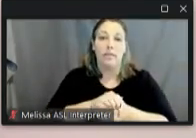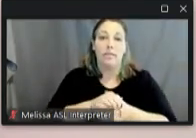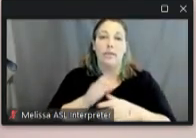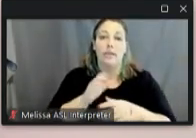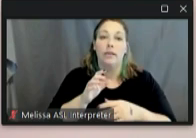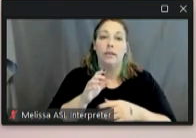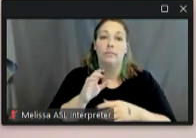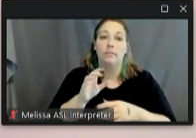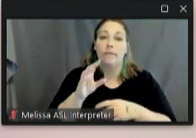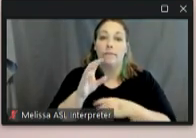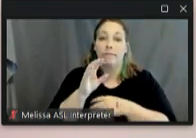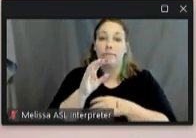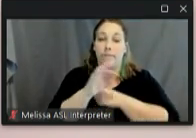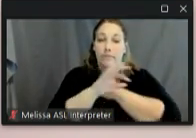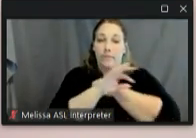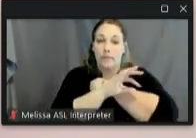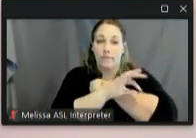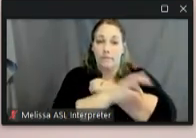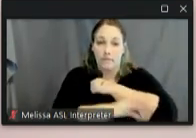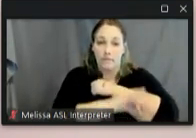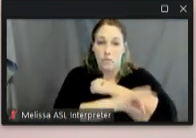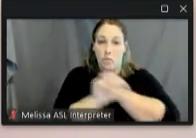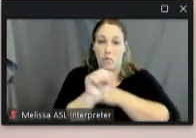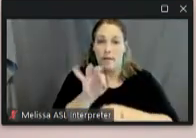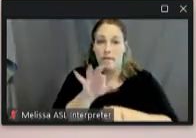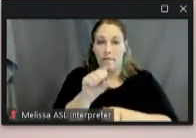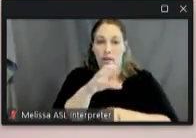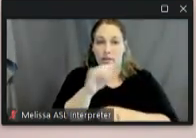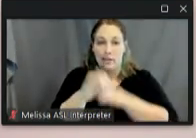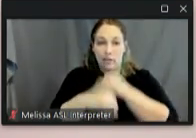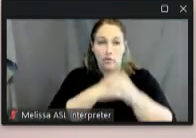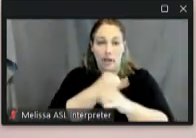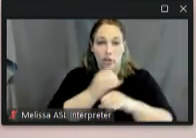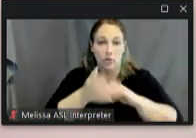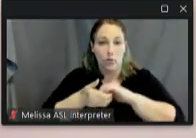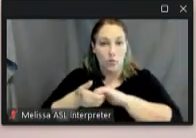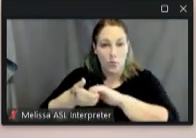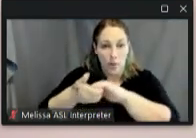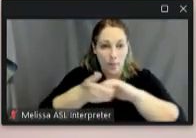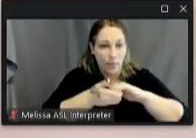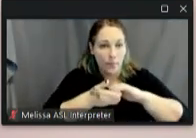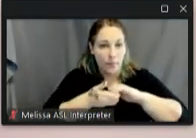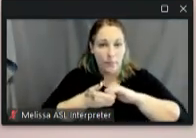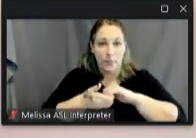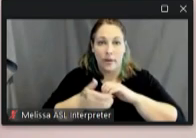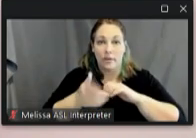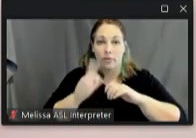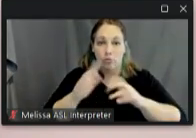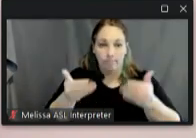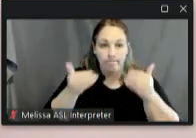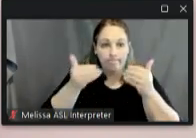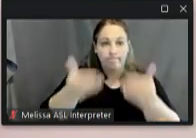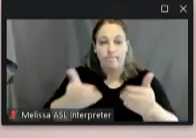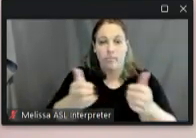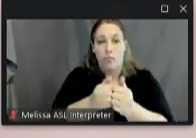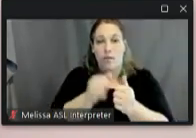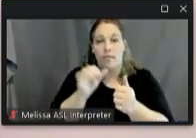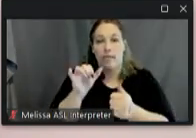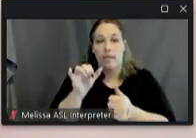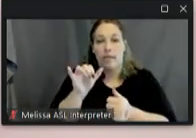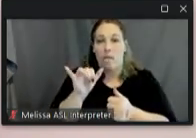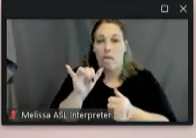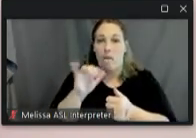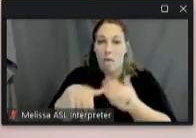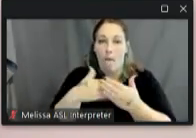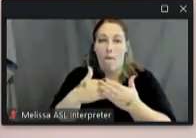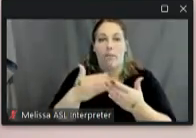protocolo facultativo de la Convención sobre la Eliminación de Todas las Formas de Discriminación contra la Mujer, por su sigla CEDAW, al